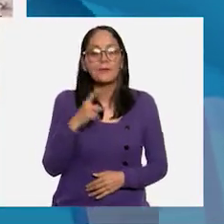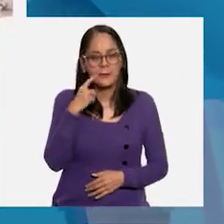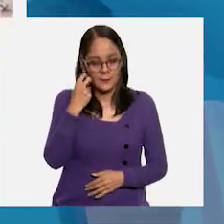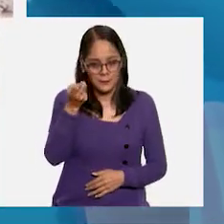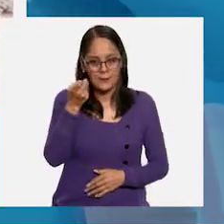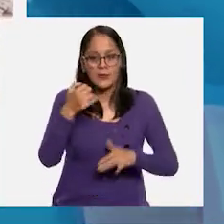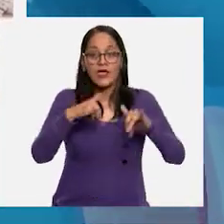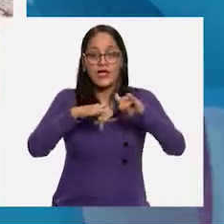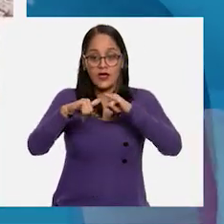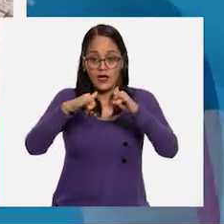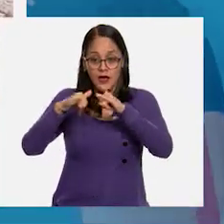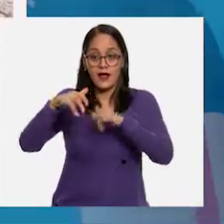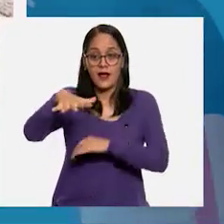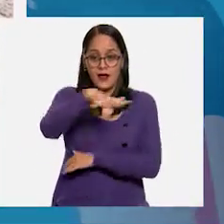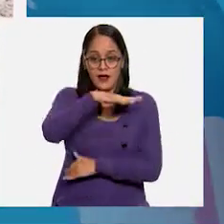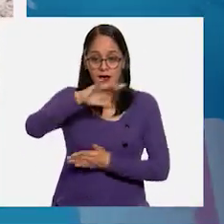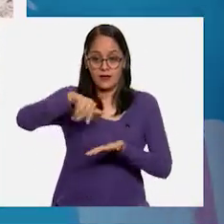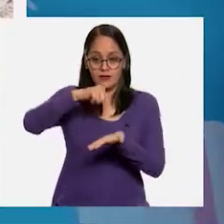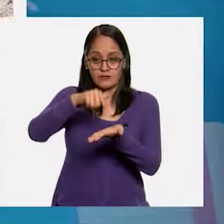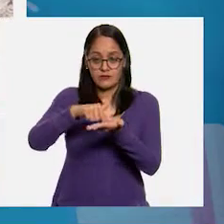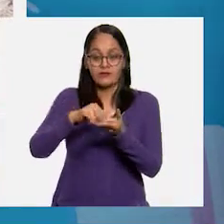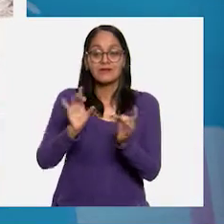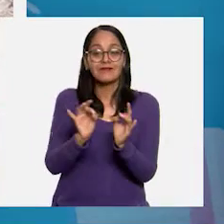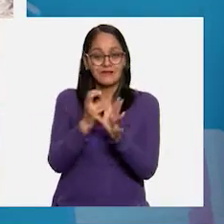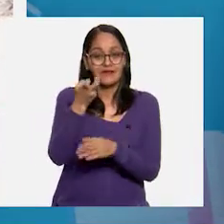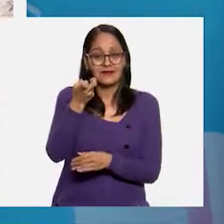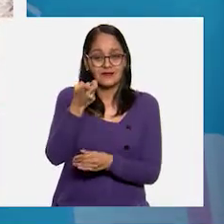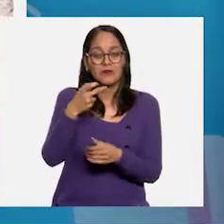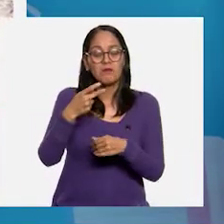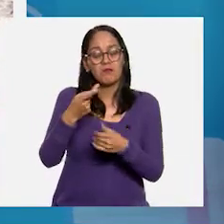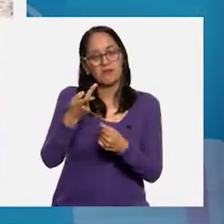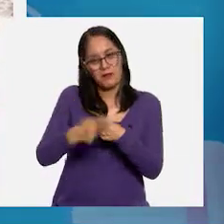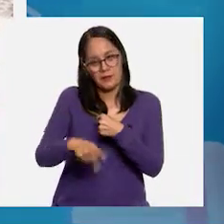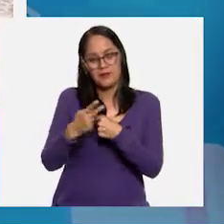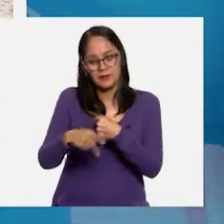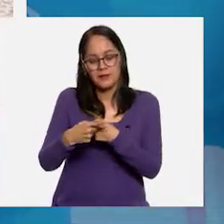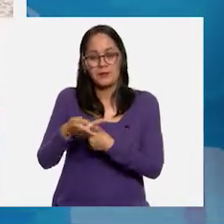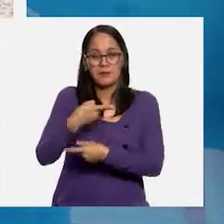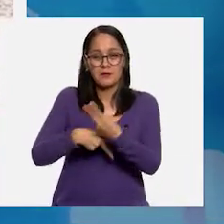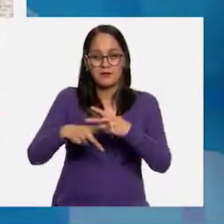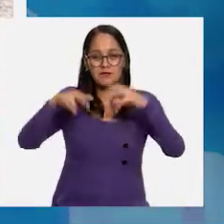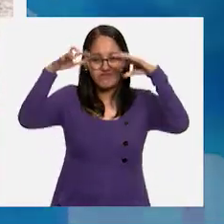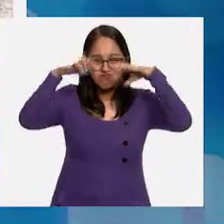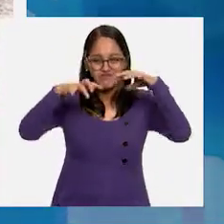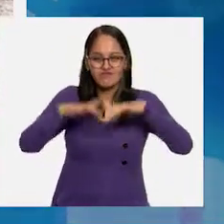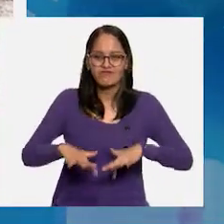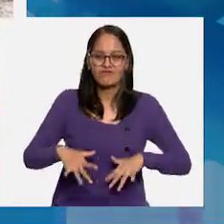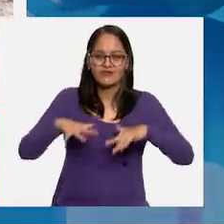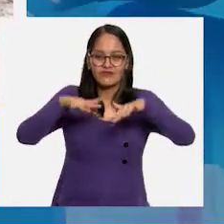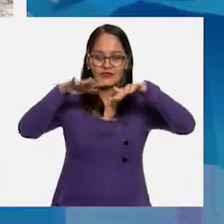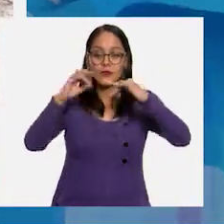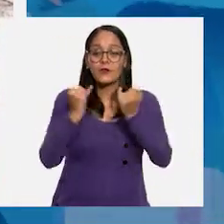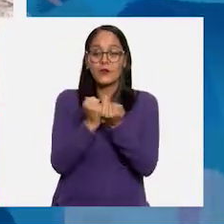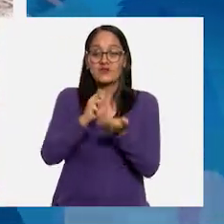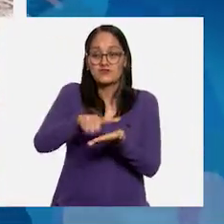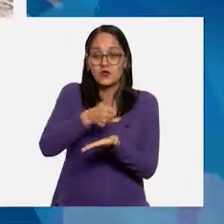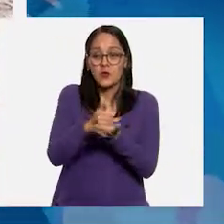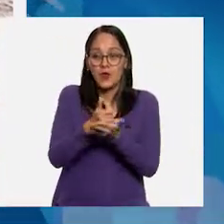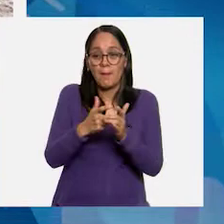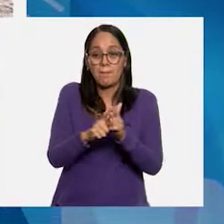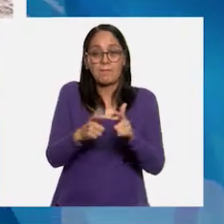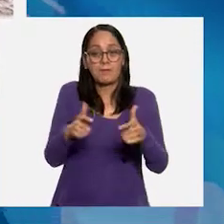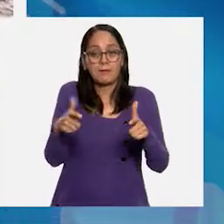geográficas hacen que la región sea susceptible a las inundaciones y el crecimiento desmedido de la ciudad. Sin un plan de